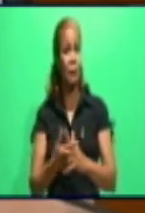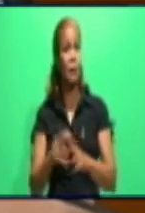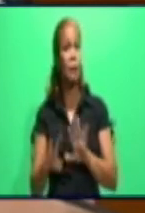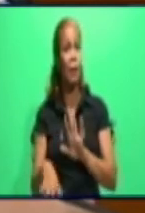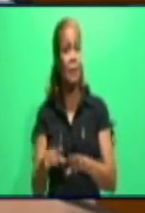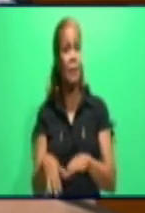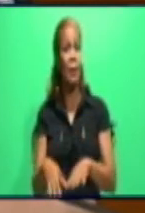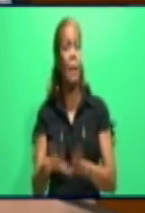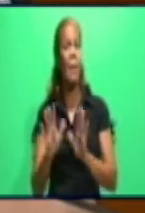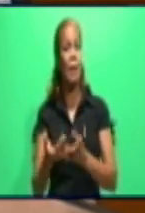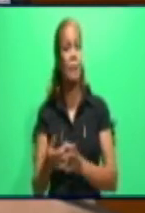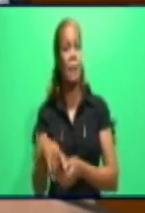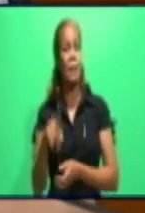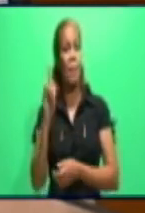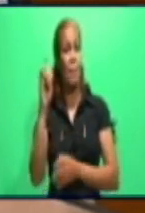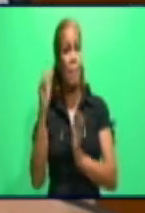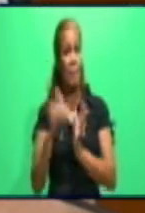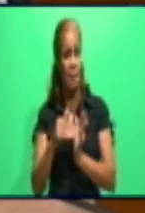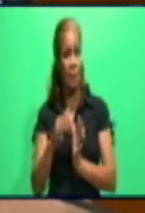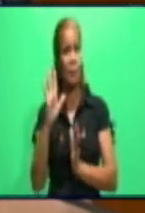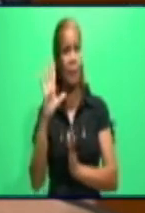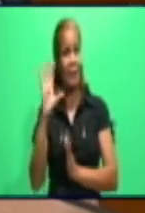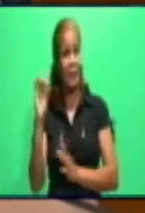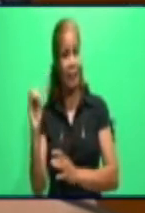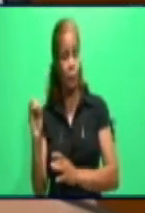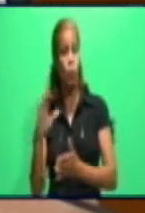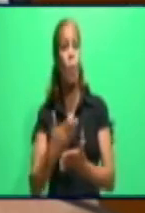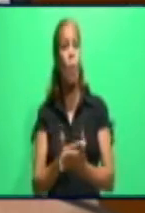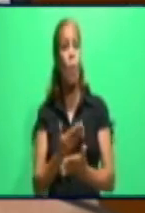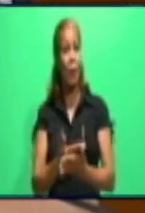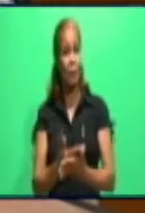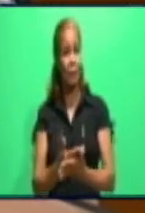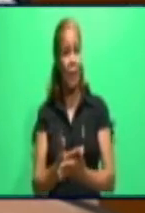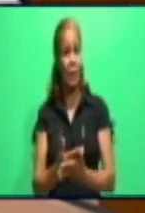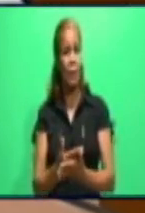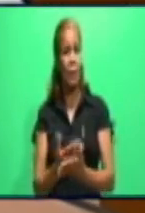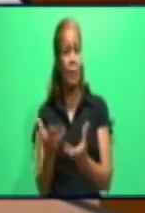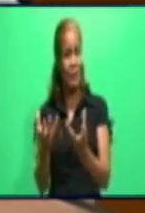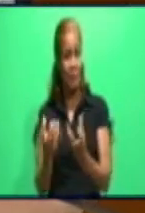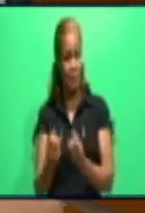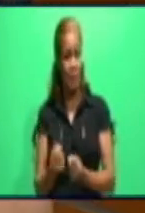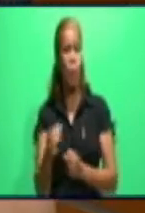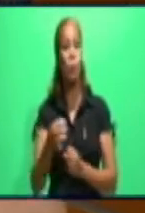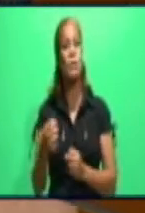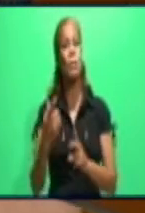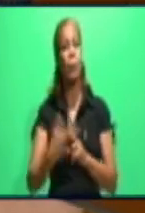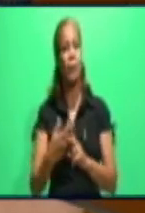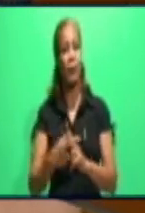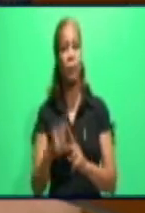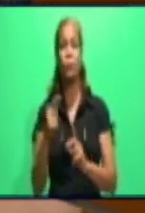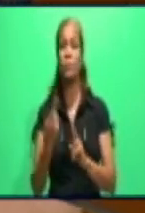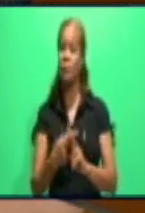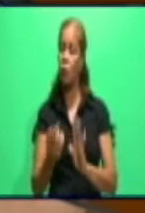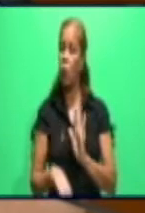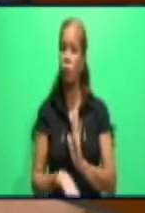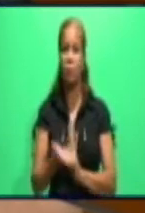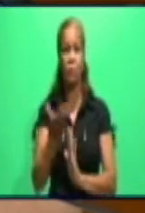recibieron y esta es la cifra es decir que realmente sigue siendo alto